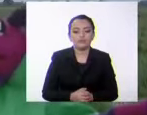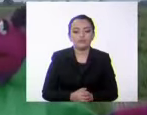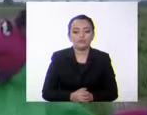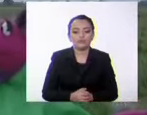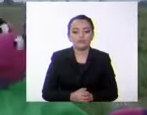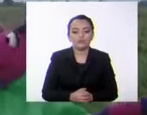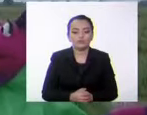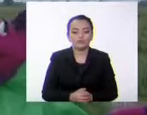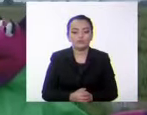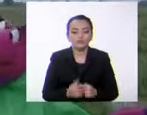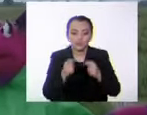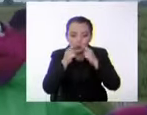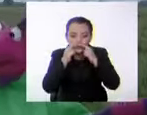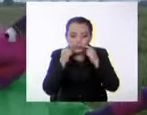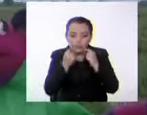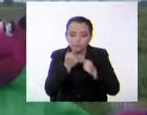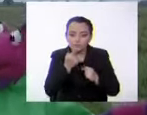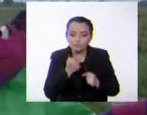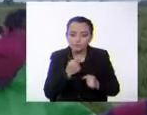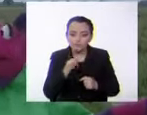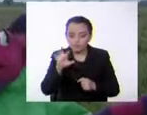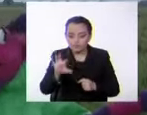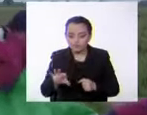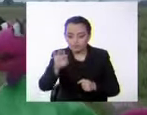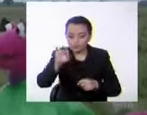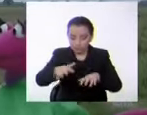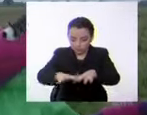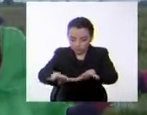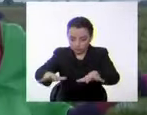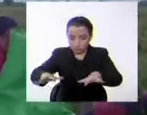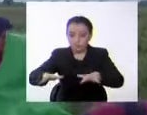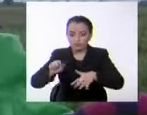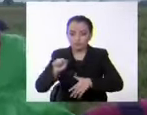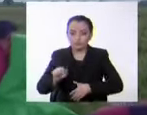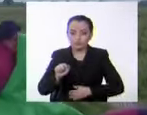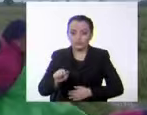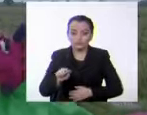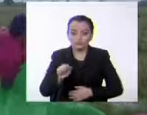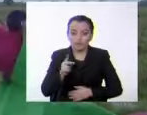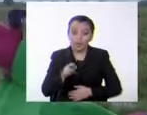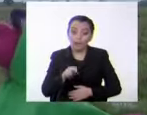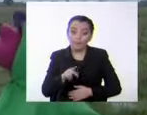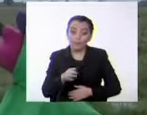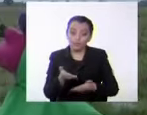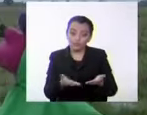Señor Max, ¿qué le parece si elegimos este charco para su amigo?